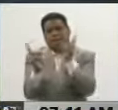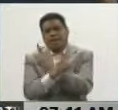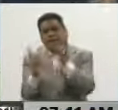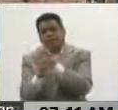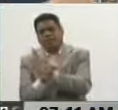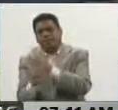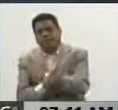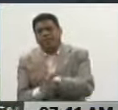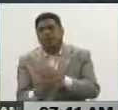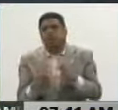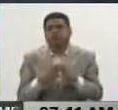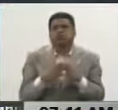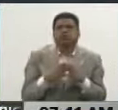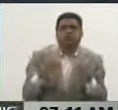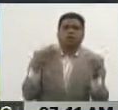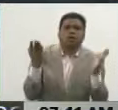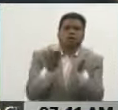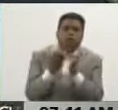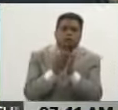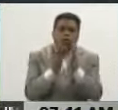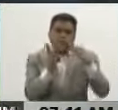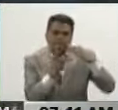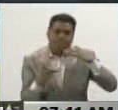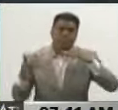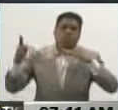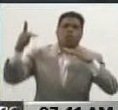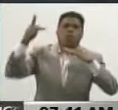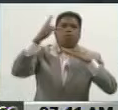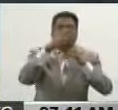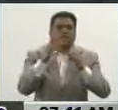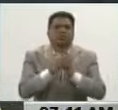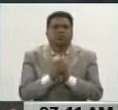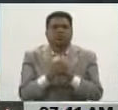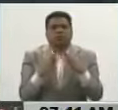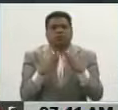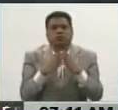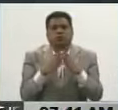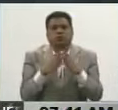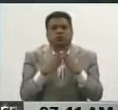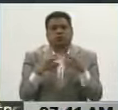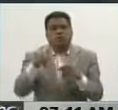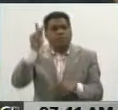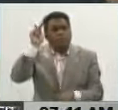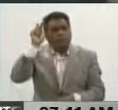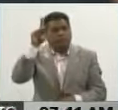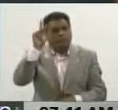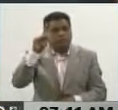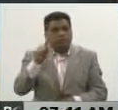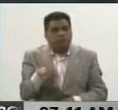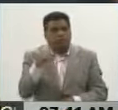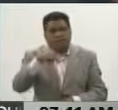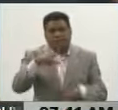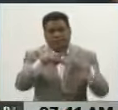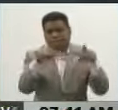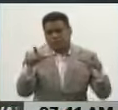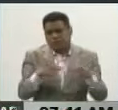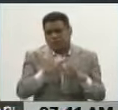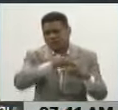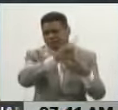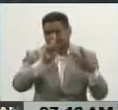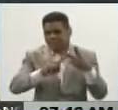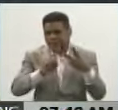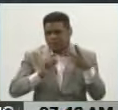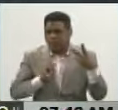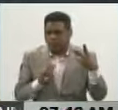los estudios de posgrado desde el centro de trabajo de los docentes y las docentes que están en ese centro de trabajo. Y en segundo lugar,